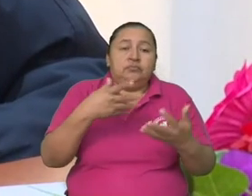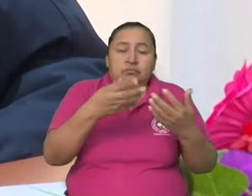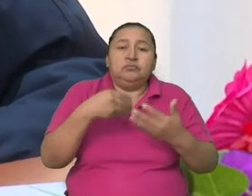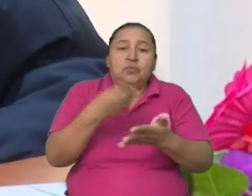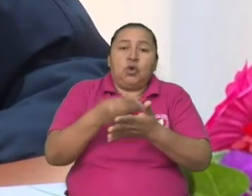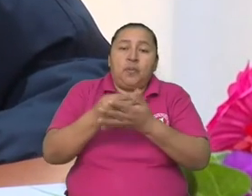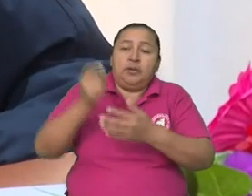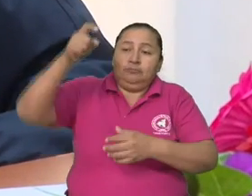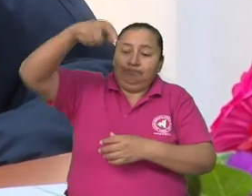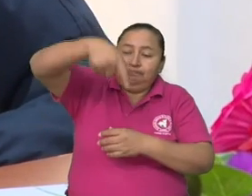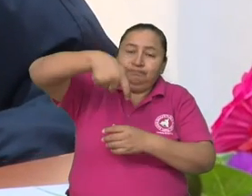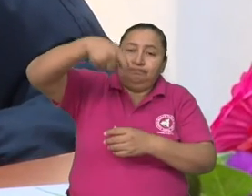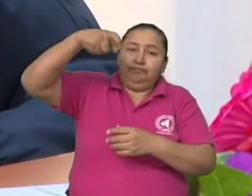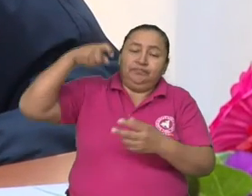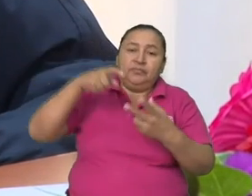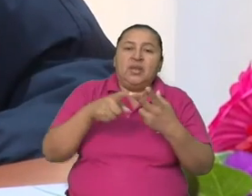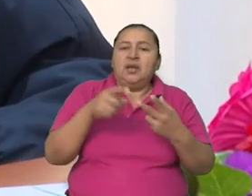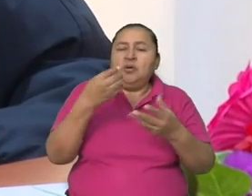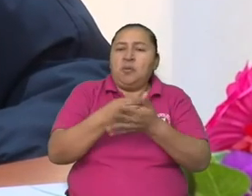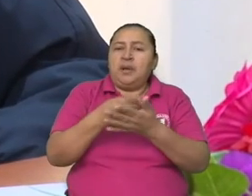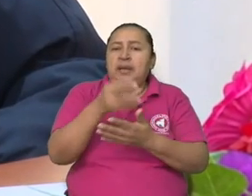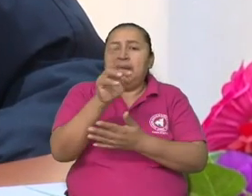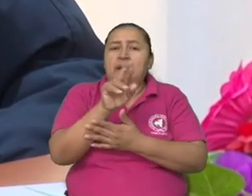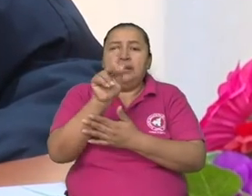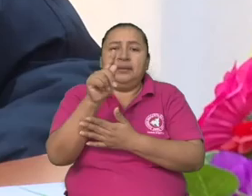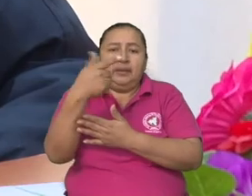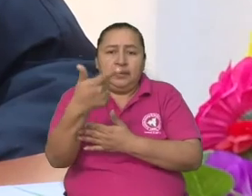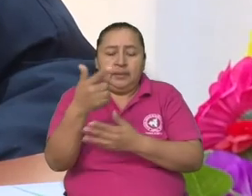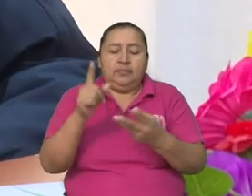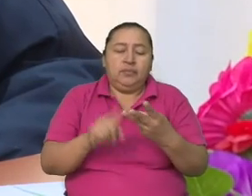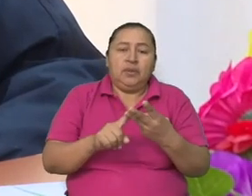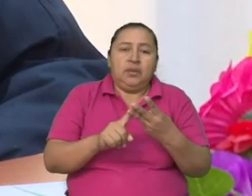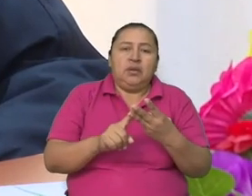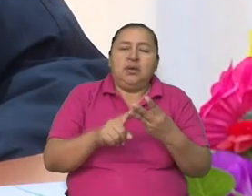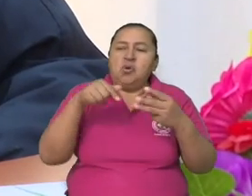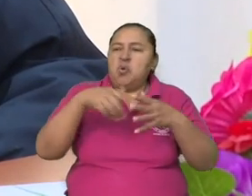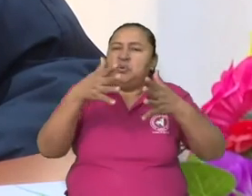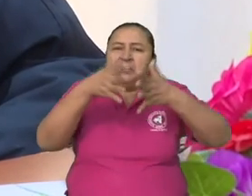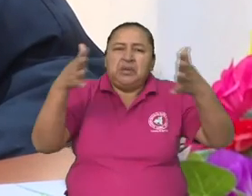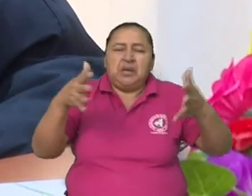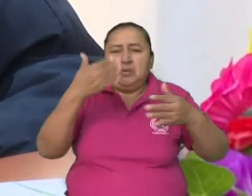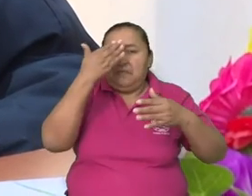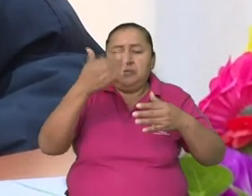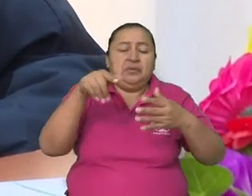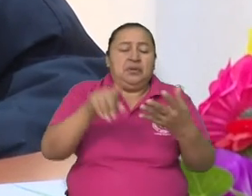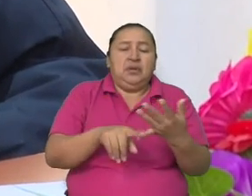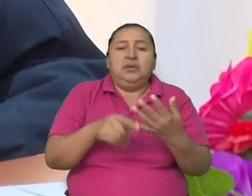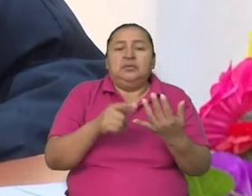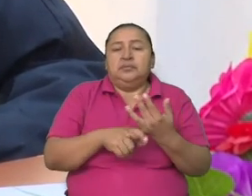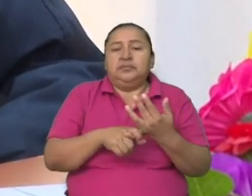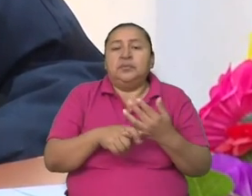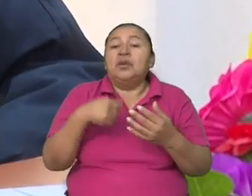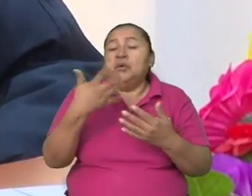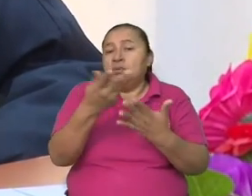la grúa, la compra de los RTG, la compra de los cargadores frontales, ¿verdad? Y